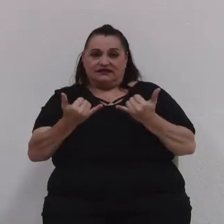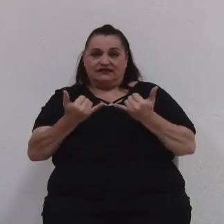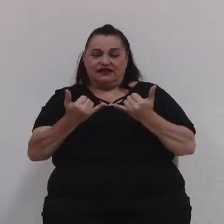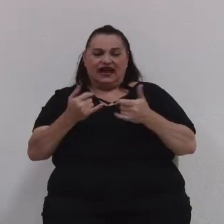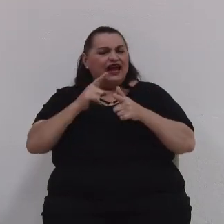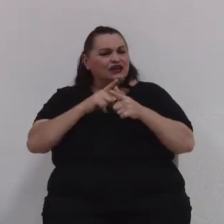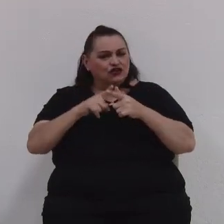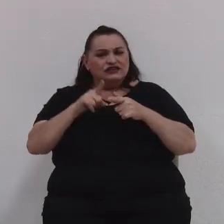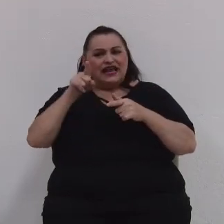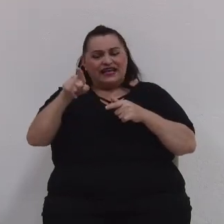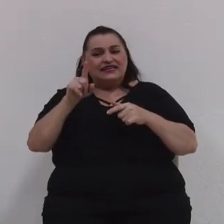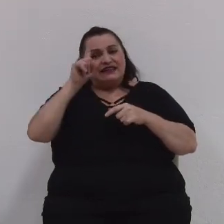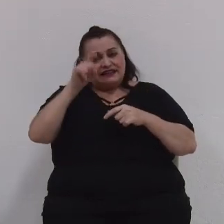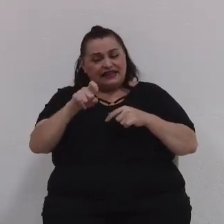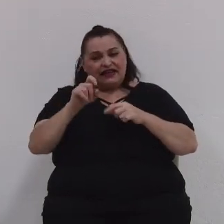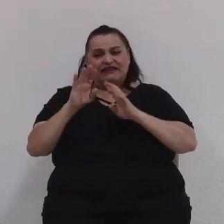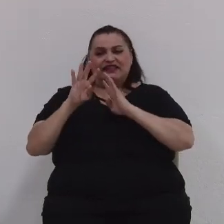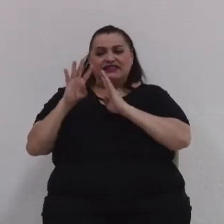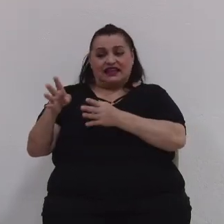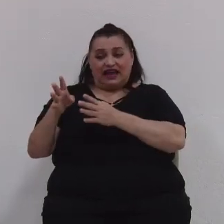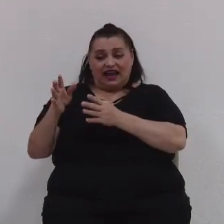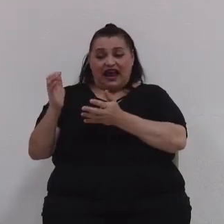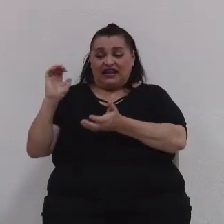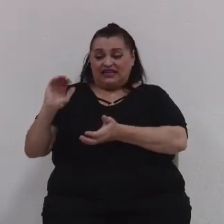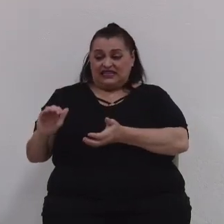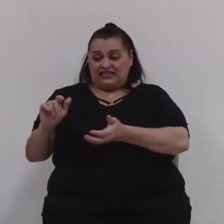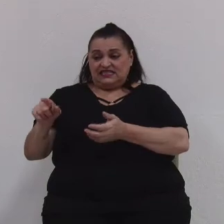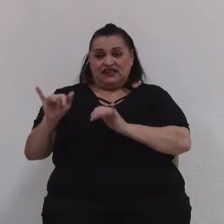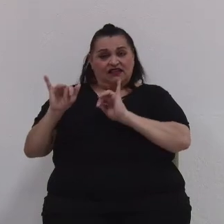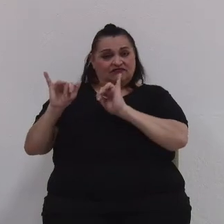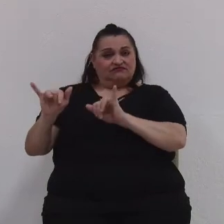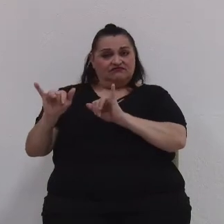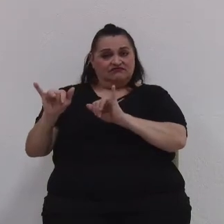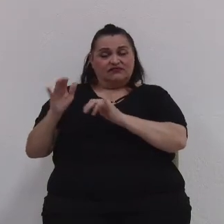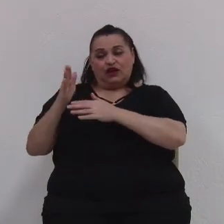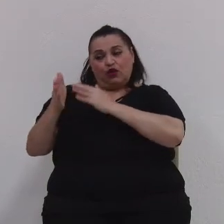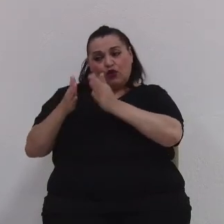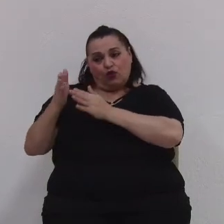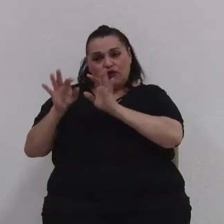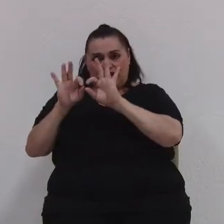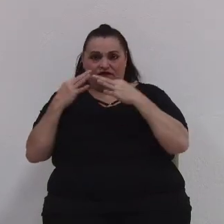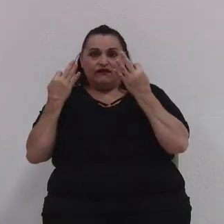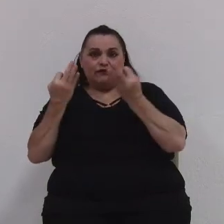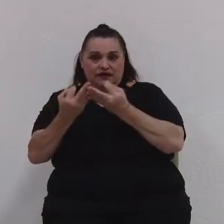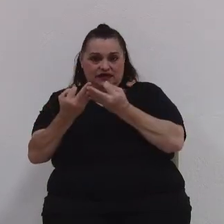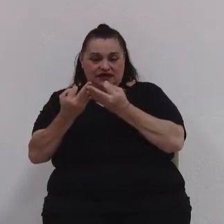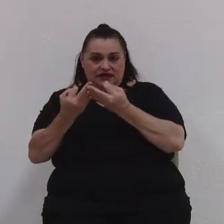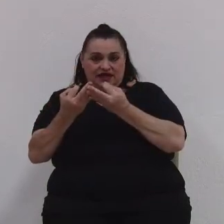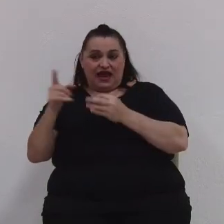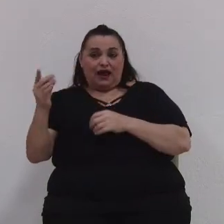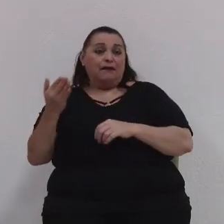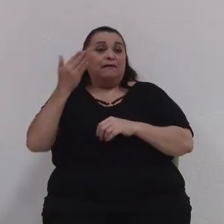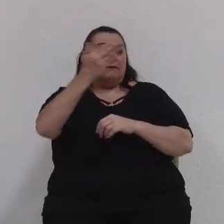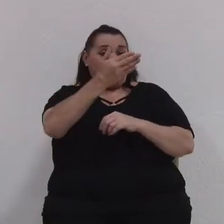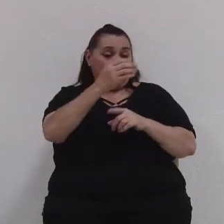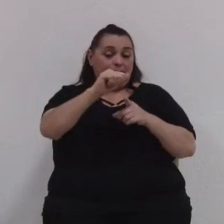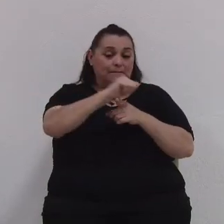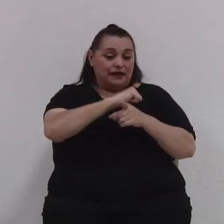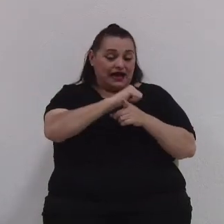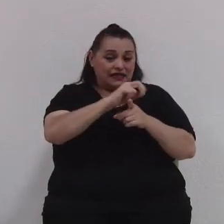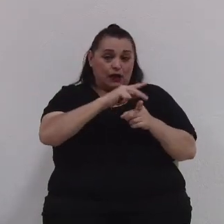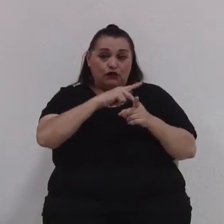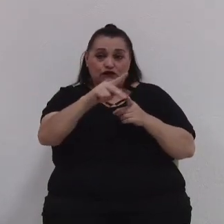Entonces tenía que dejar 3 meses a su niña al cuidado de su familia, ir a hacer la práctica profesional